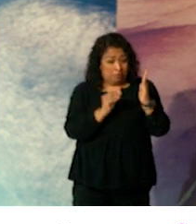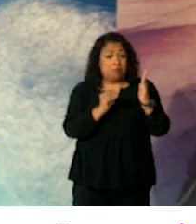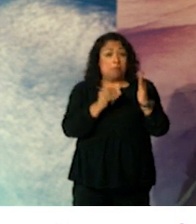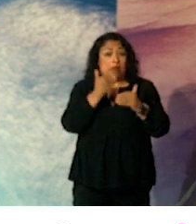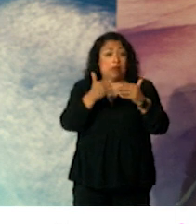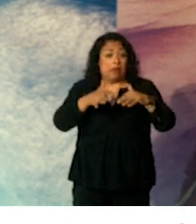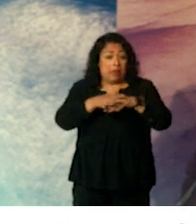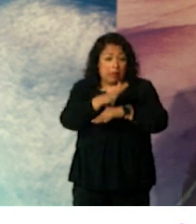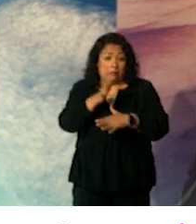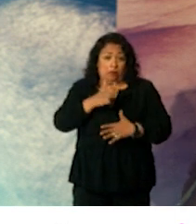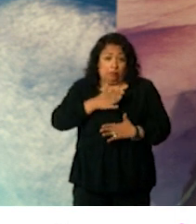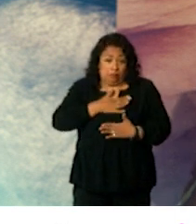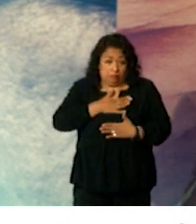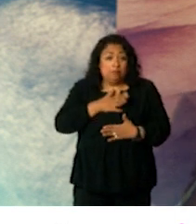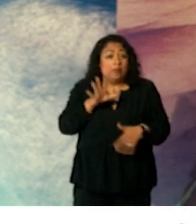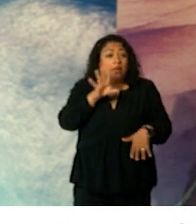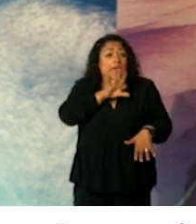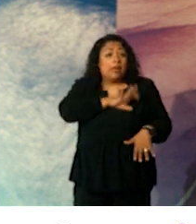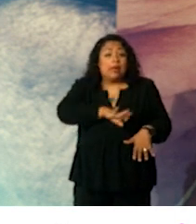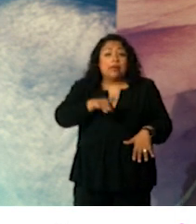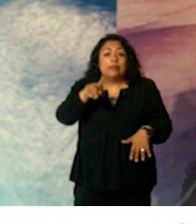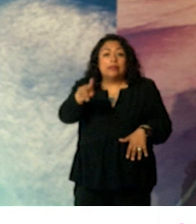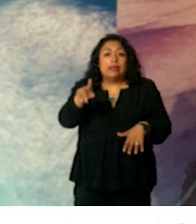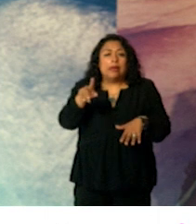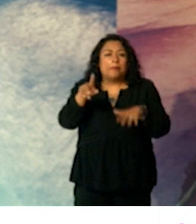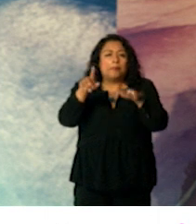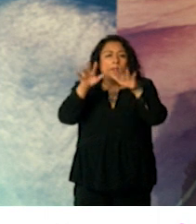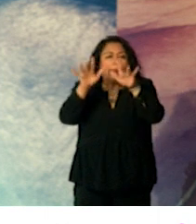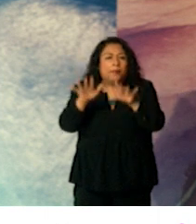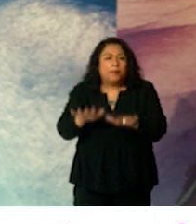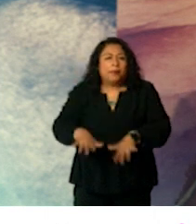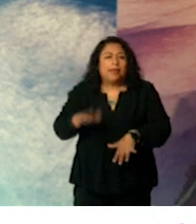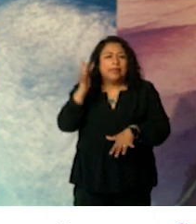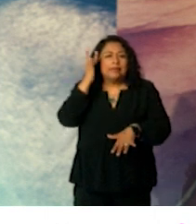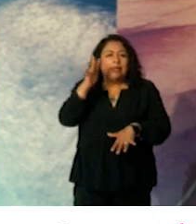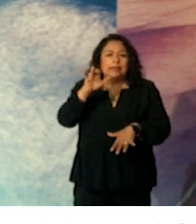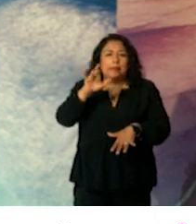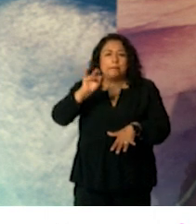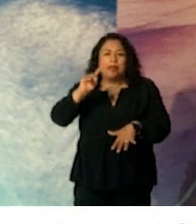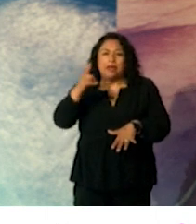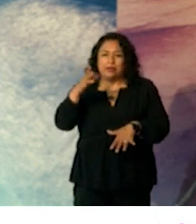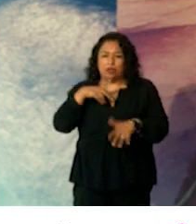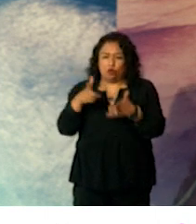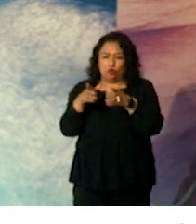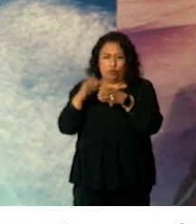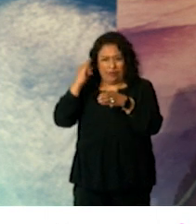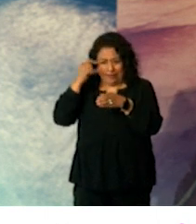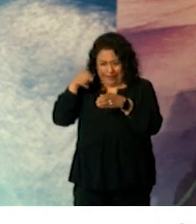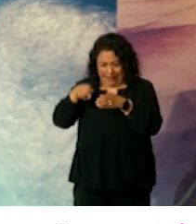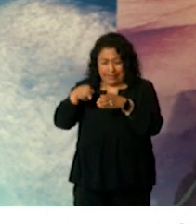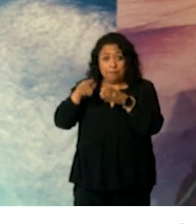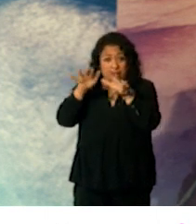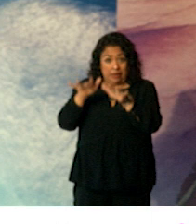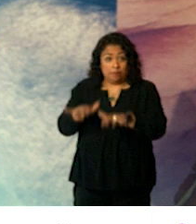clima? A mí me encanta en la Sierra Nevada de Santa Marta, hay unas tribus indígenas, especialmente los Cogis, y ahí en la Sierra